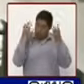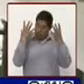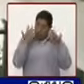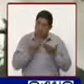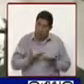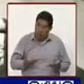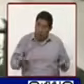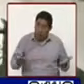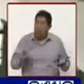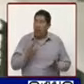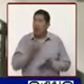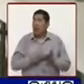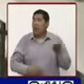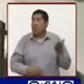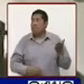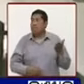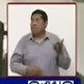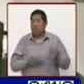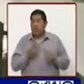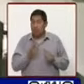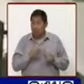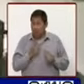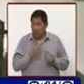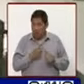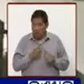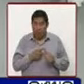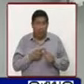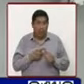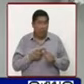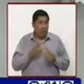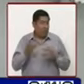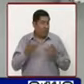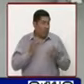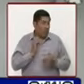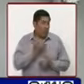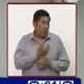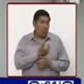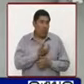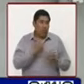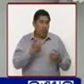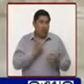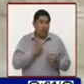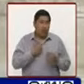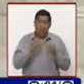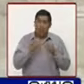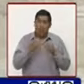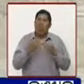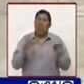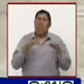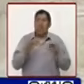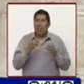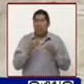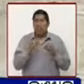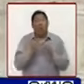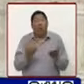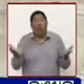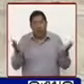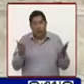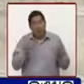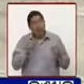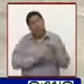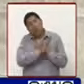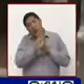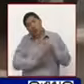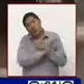se deben a qué. A que priorizamos y está de por medio nuestros acontecimientos sociales antes de que la seguridad de nuestros